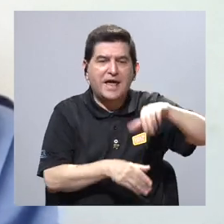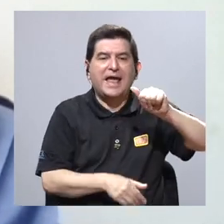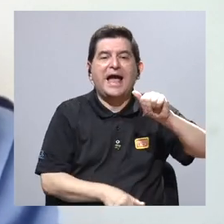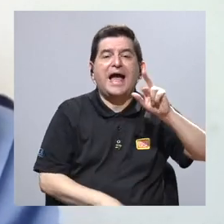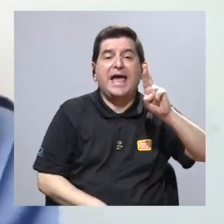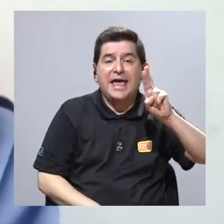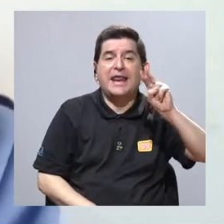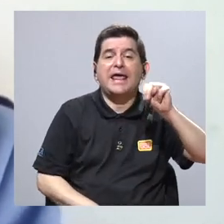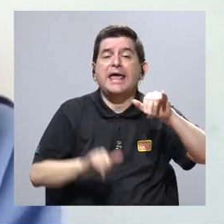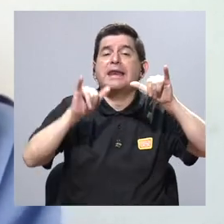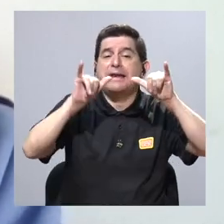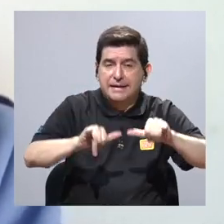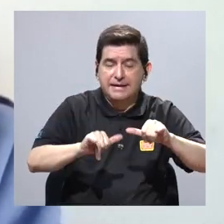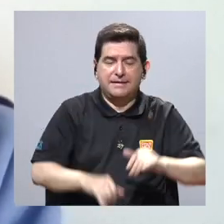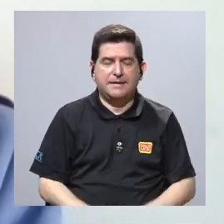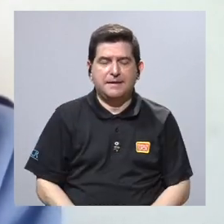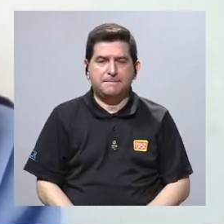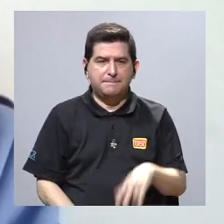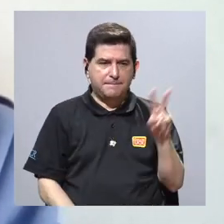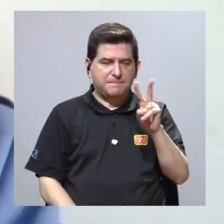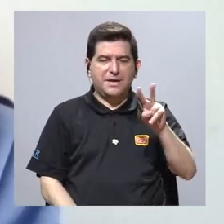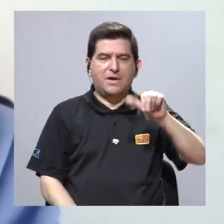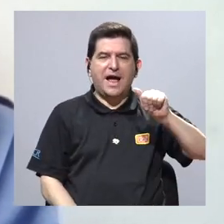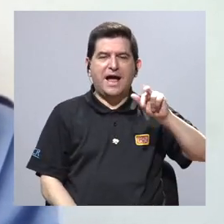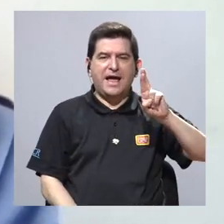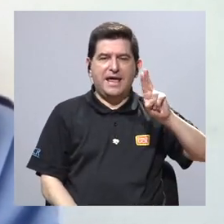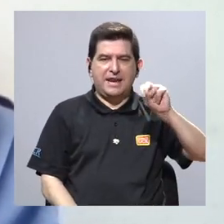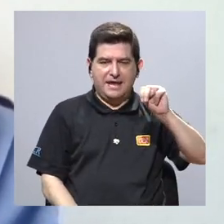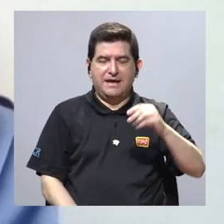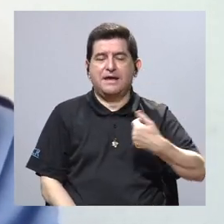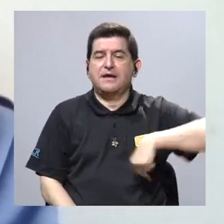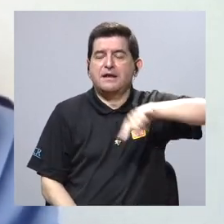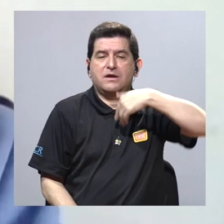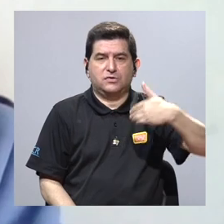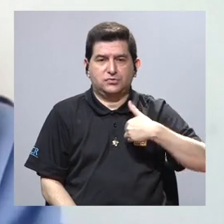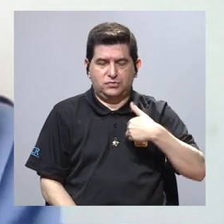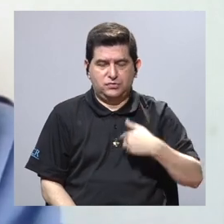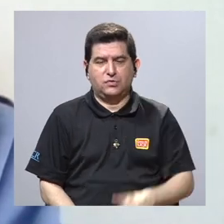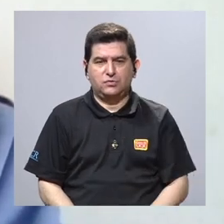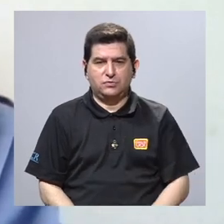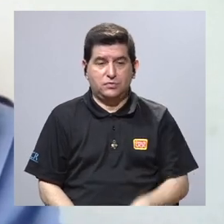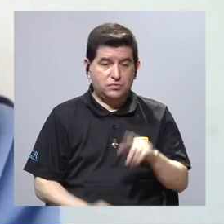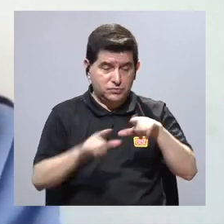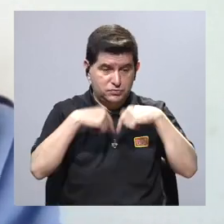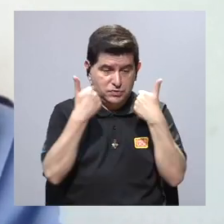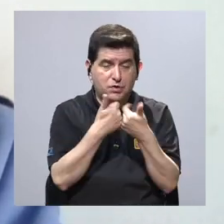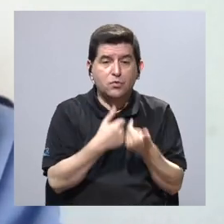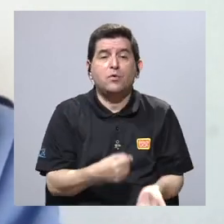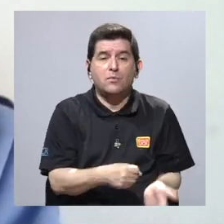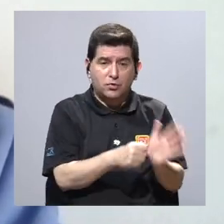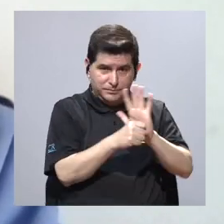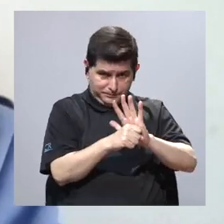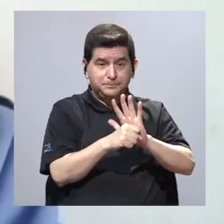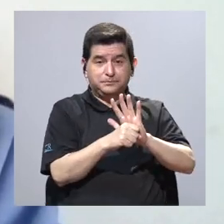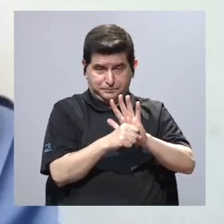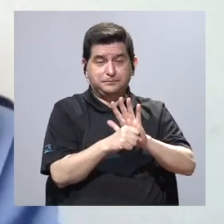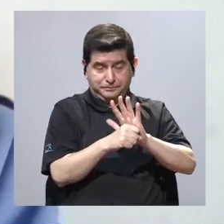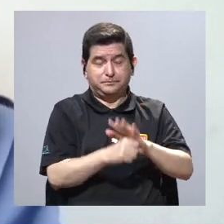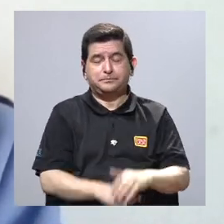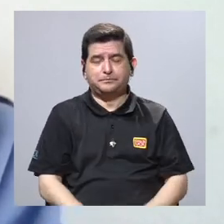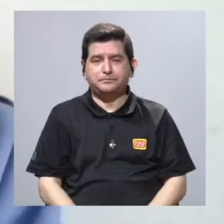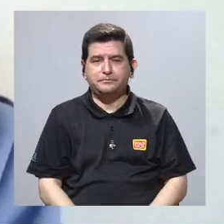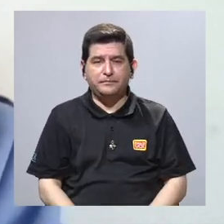se almacena en ARN. Ok, dentro de los virus ARN tenemos la familia